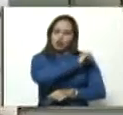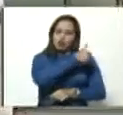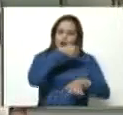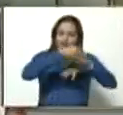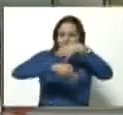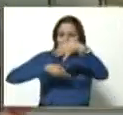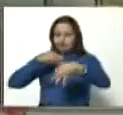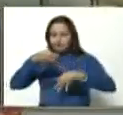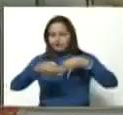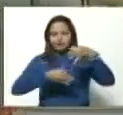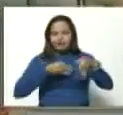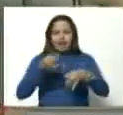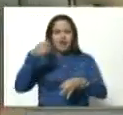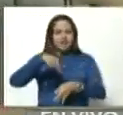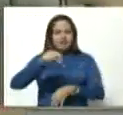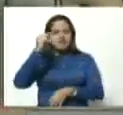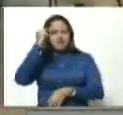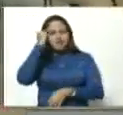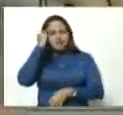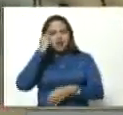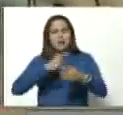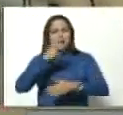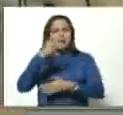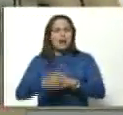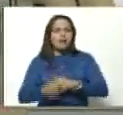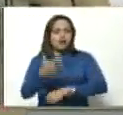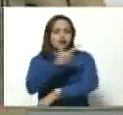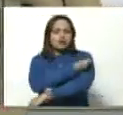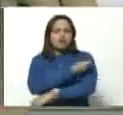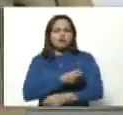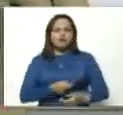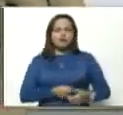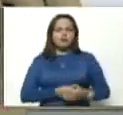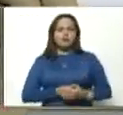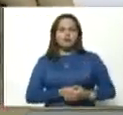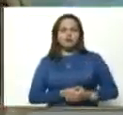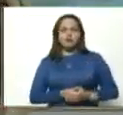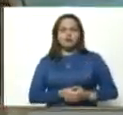explicar del día de hoy el plan de vacunación.